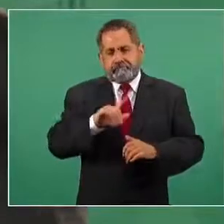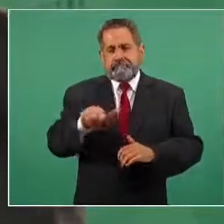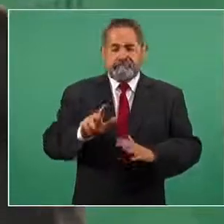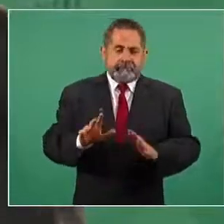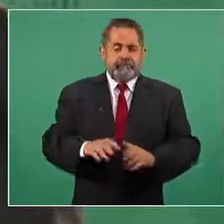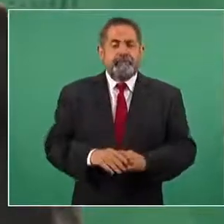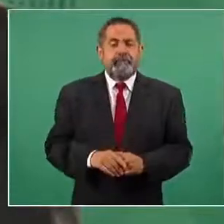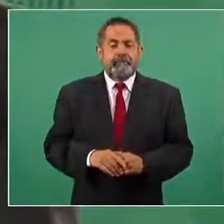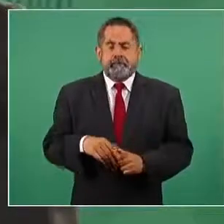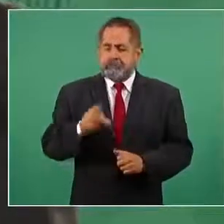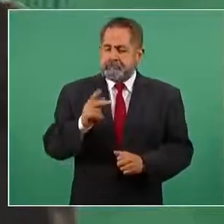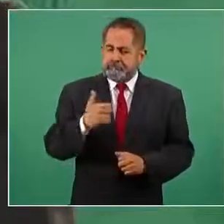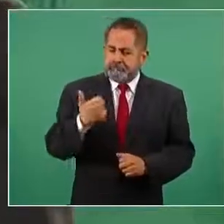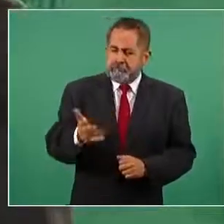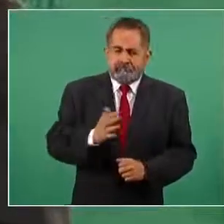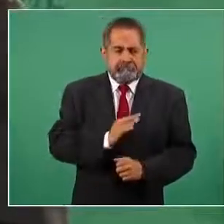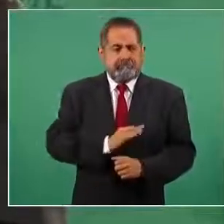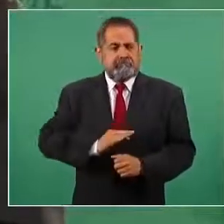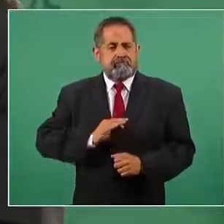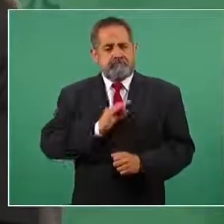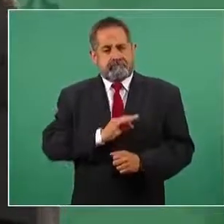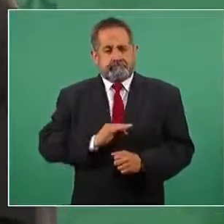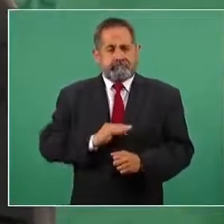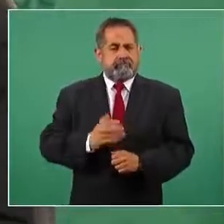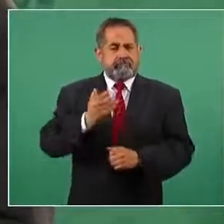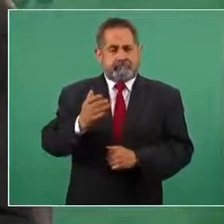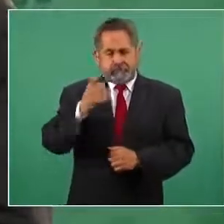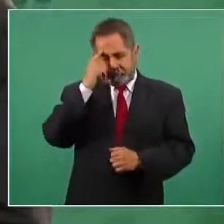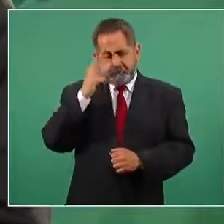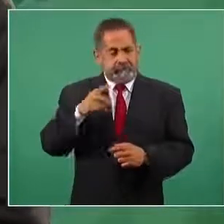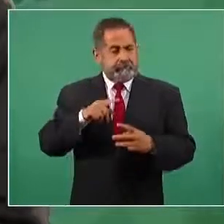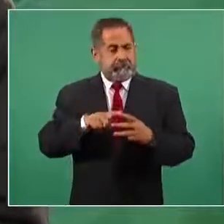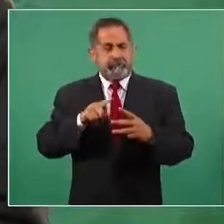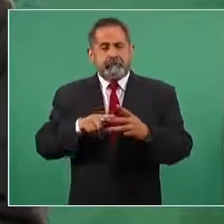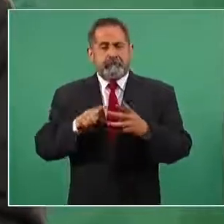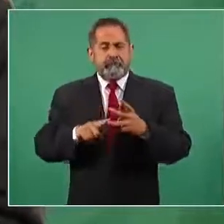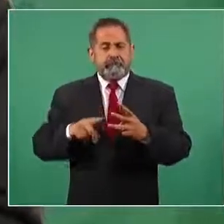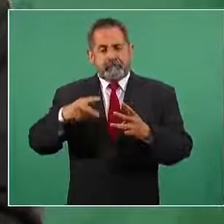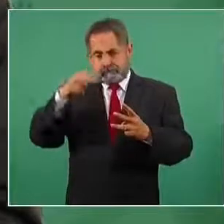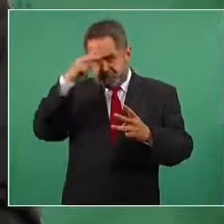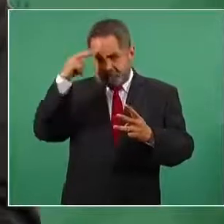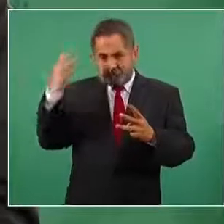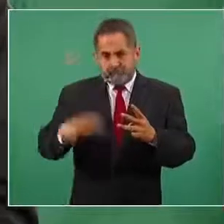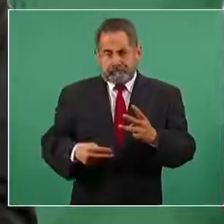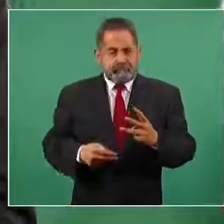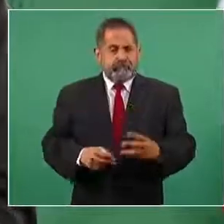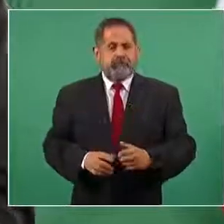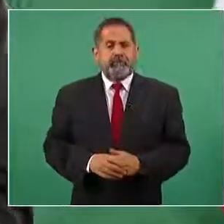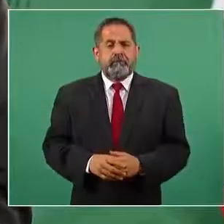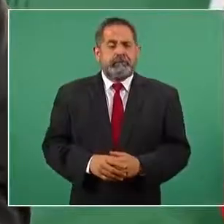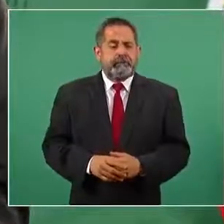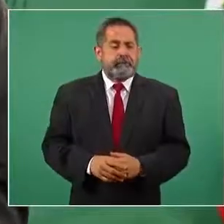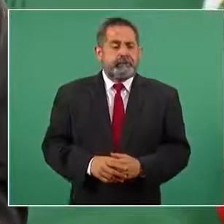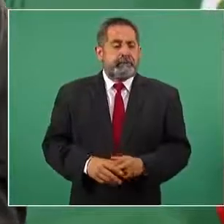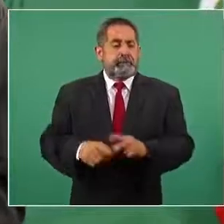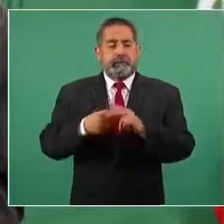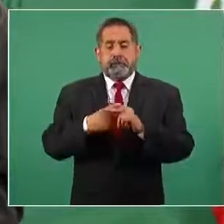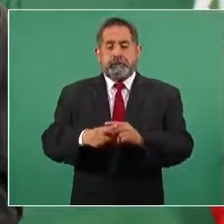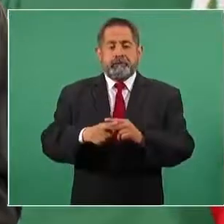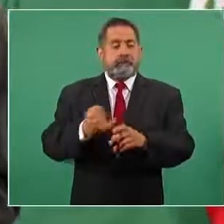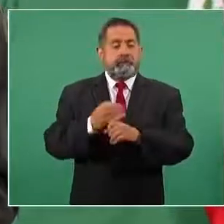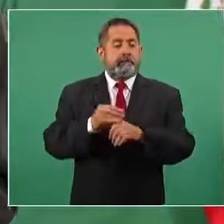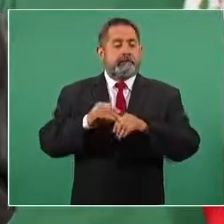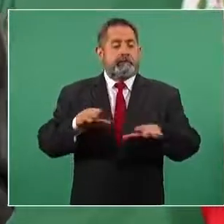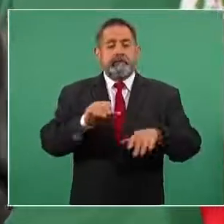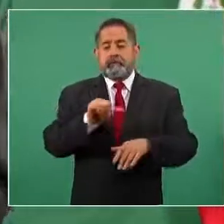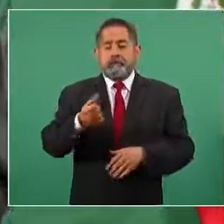Pero felicidades a estos tres mexicanos. Vamos a comenzar con el informe de salud.